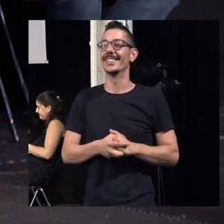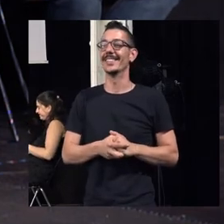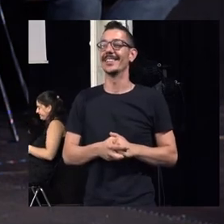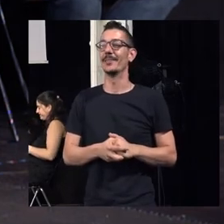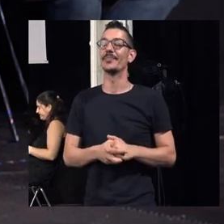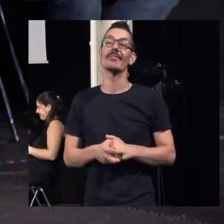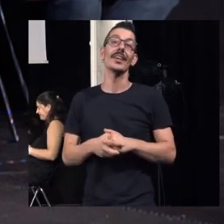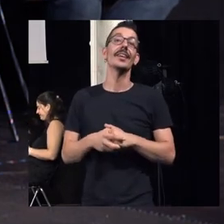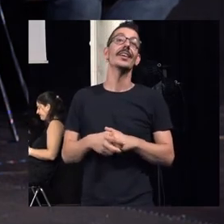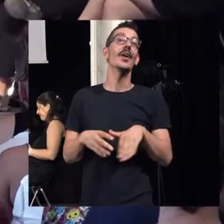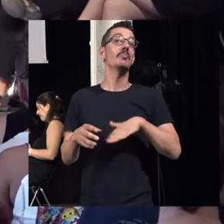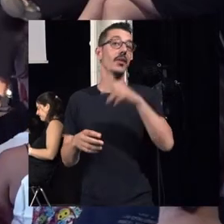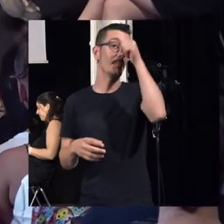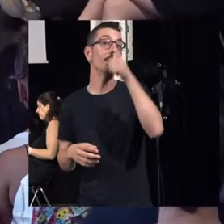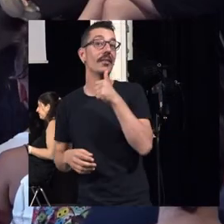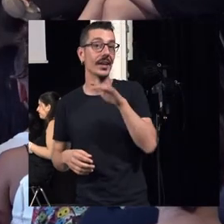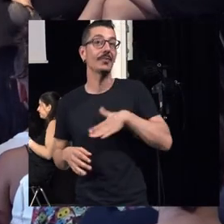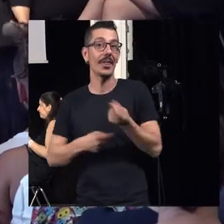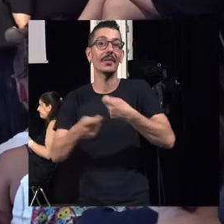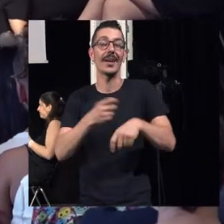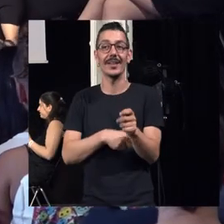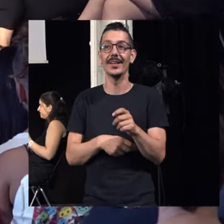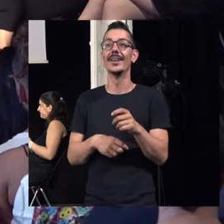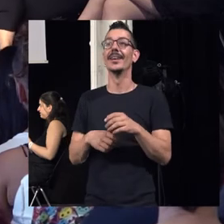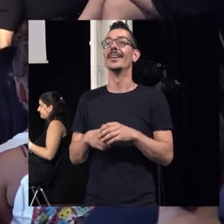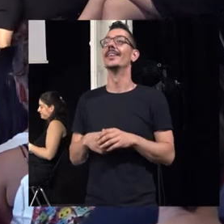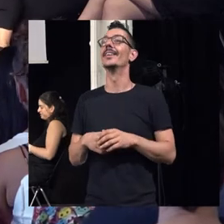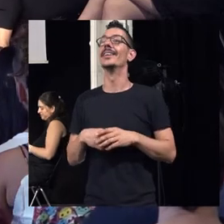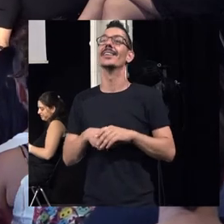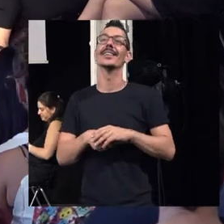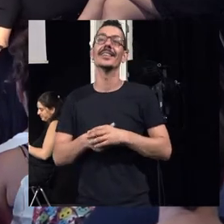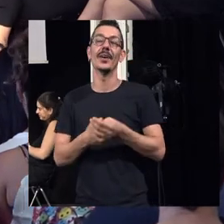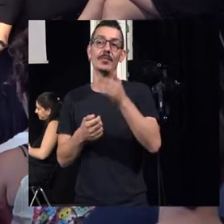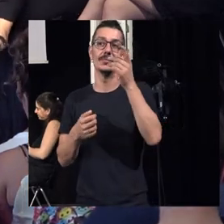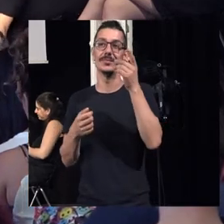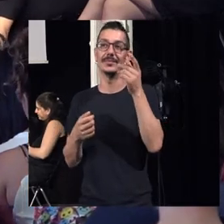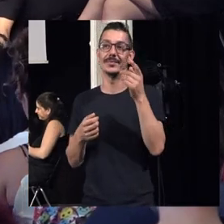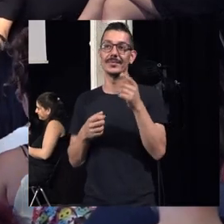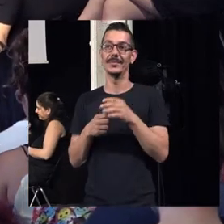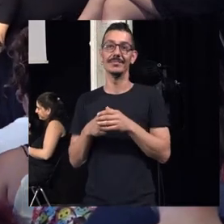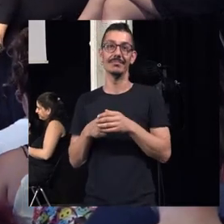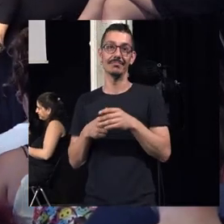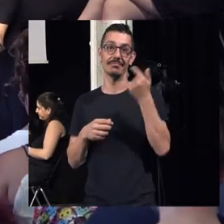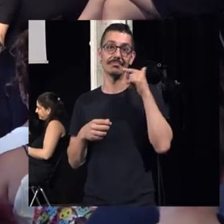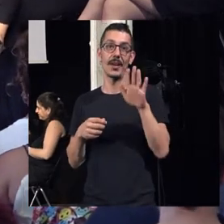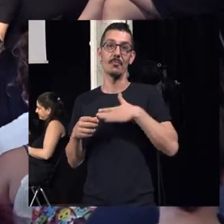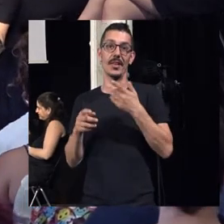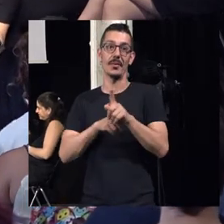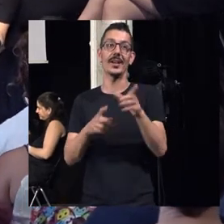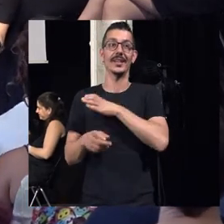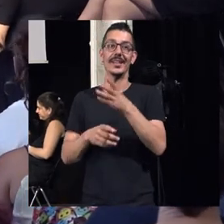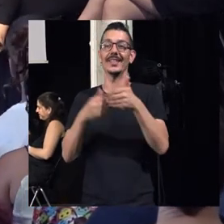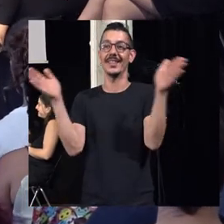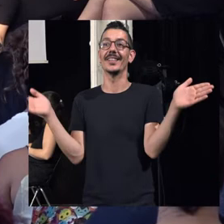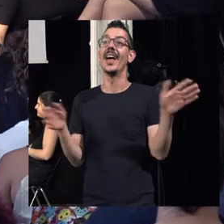Es un perfil que podría vender, ¿eh? Mira, no tiene ni una traba, migra, puta, o sea, puertas abiertas. Y además con clientes en